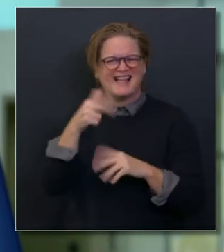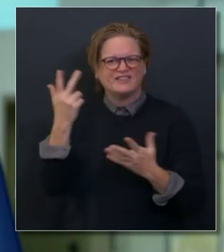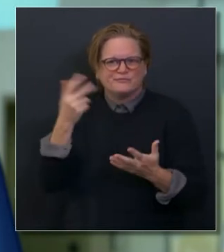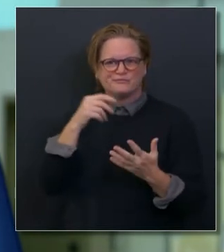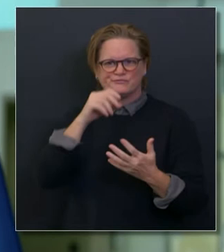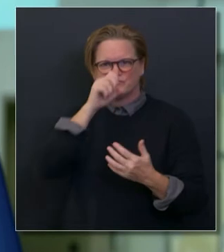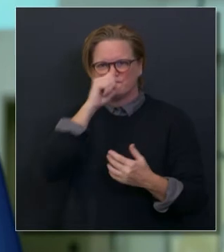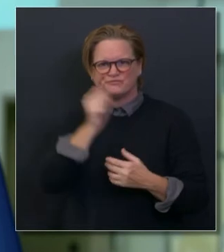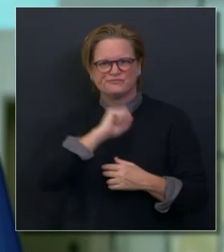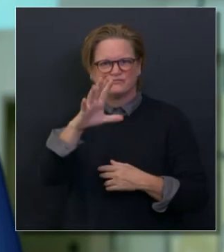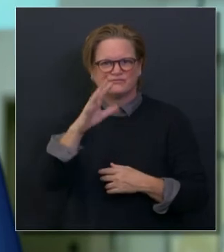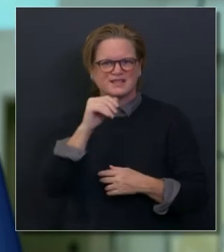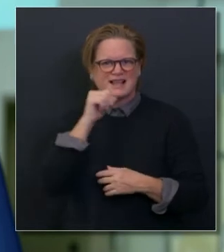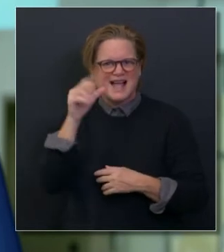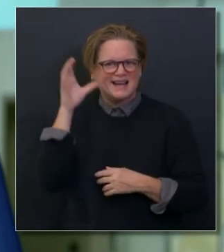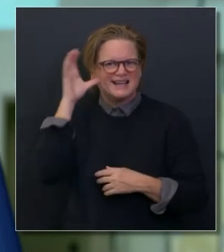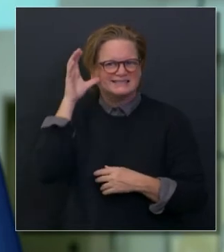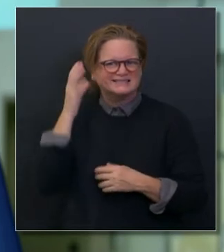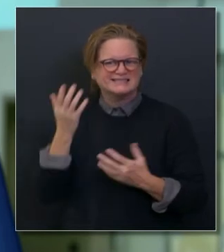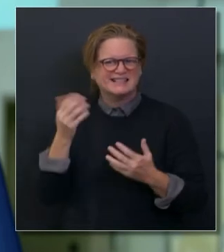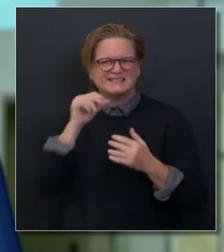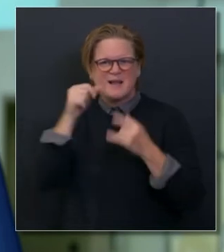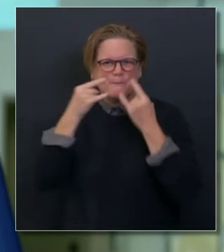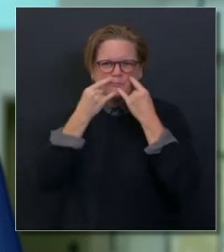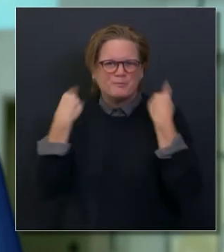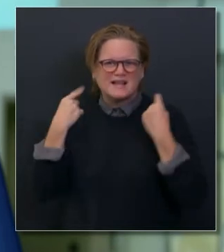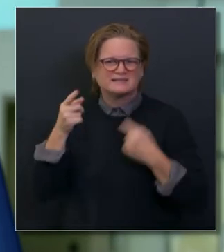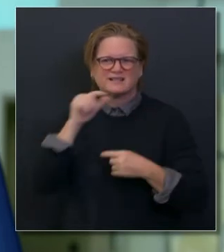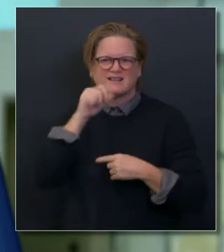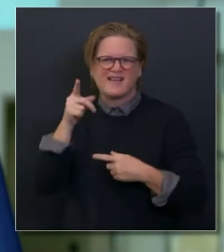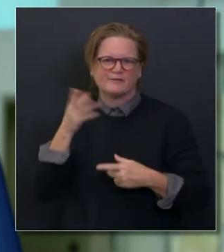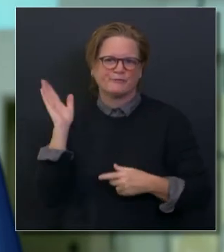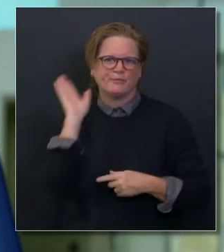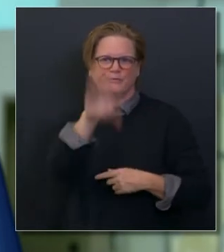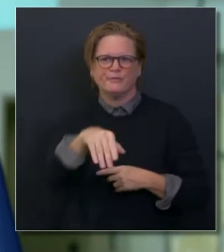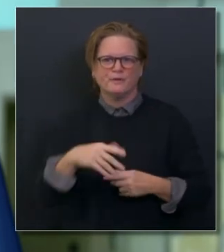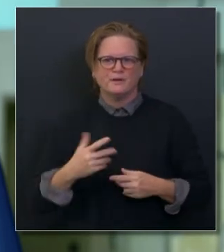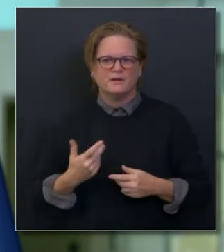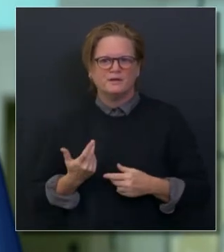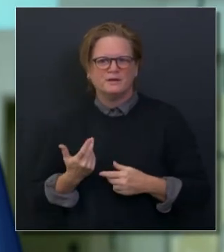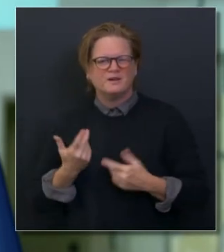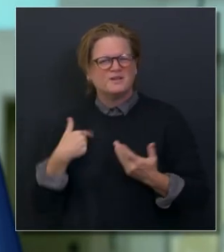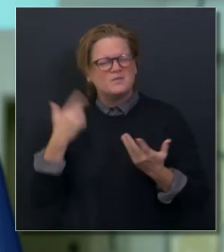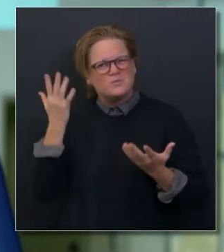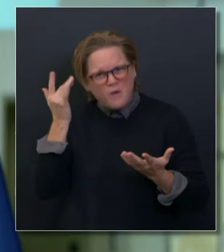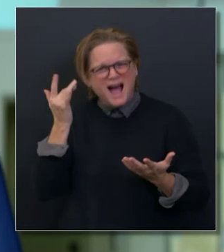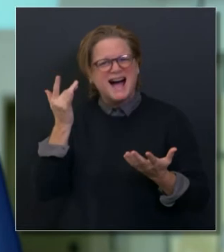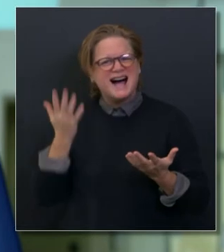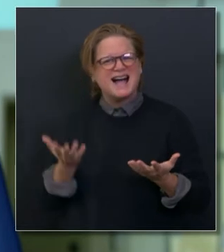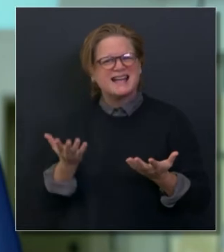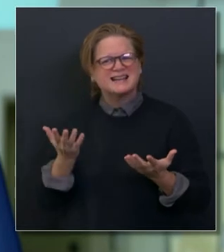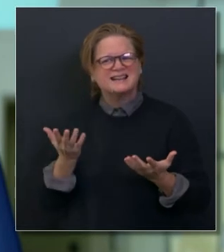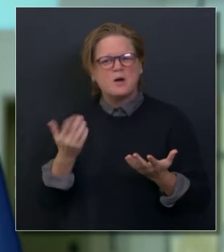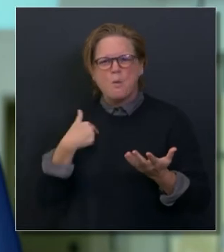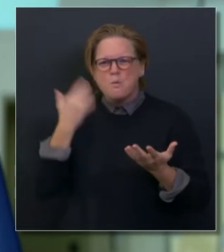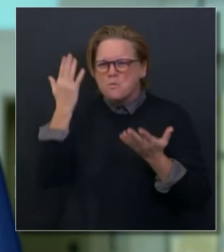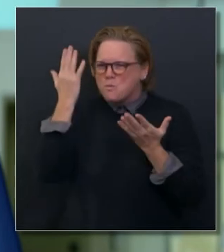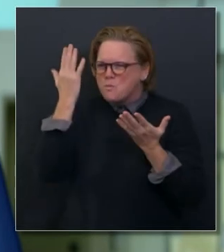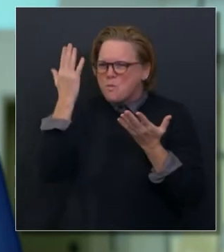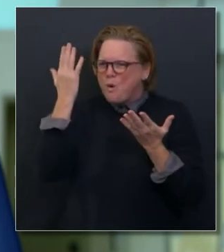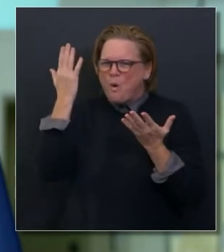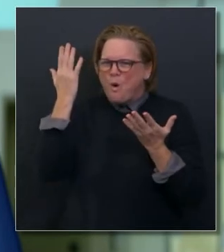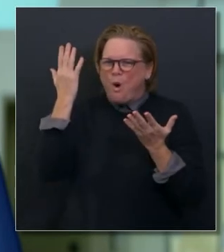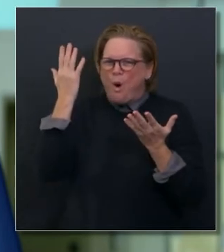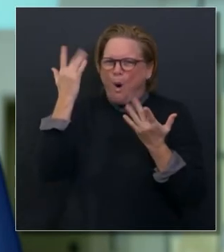¿Cómo hace que presten atención? Yo sé que acaba de hacer una publicación, un anuncio público, pero ¿por qué es que las personas no hacen caso